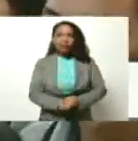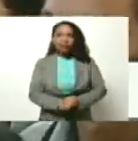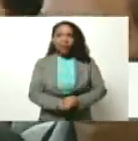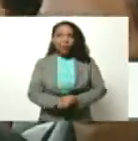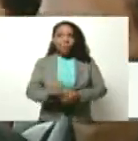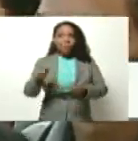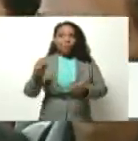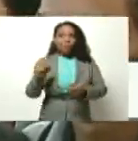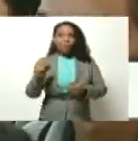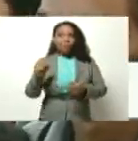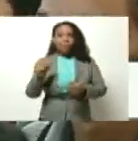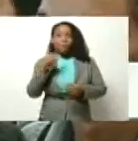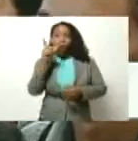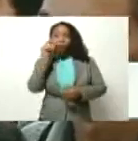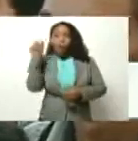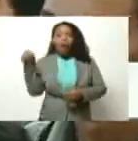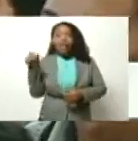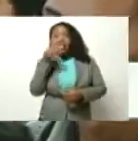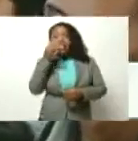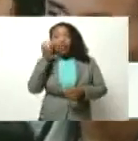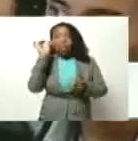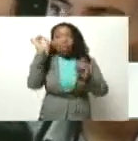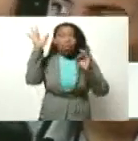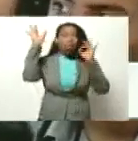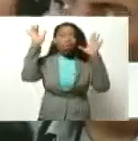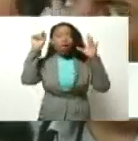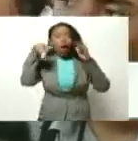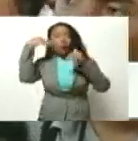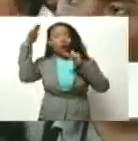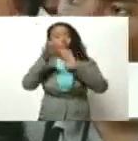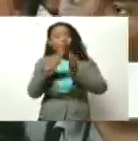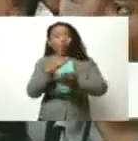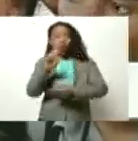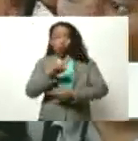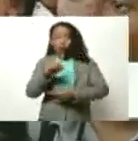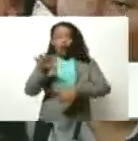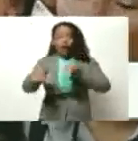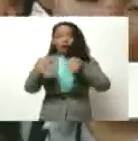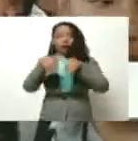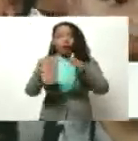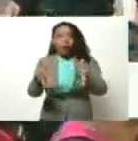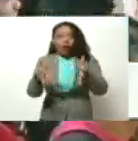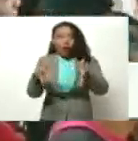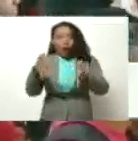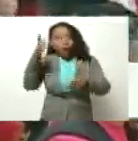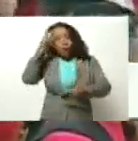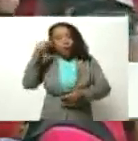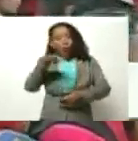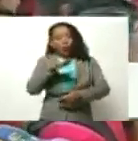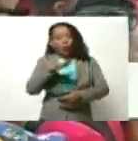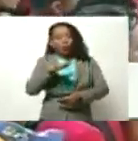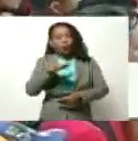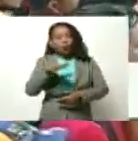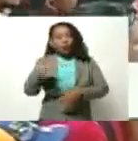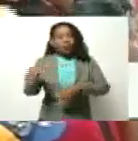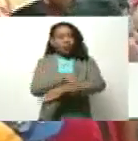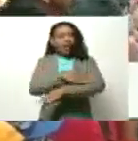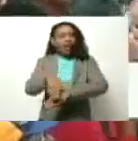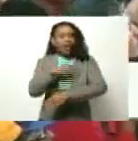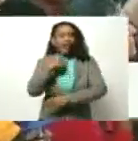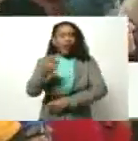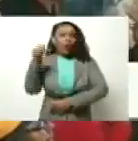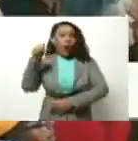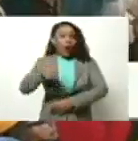marcianos Fueron electos por el pueblo su pueblo de la calle dijo